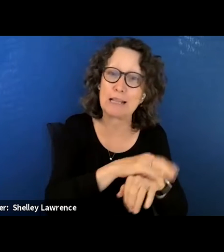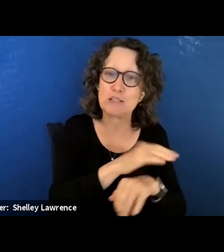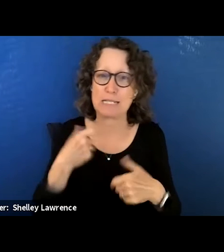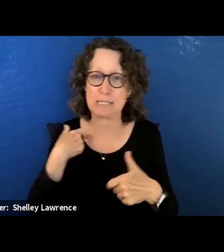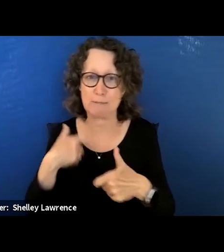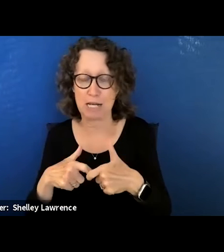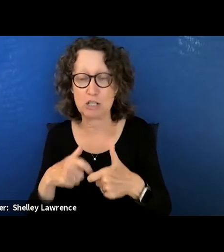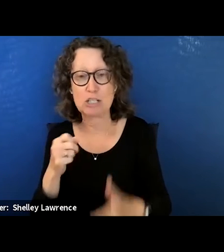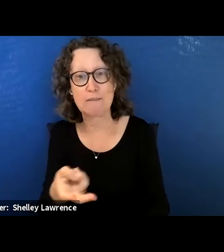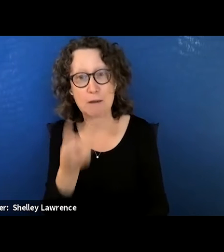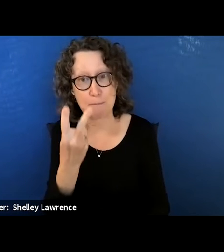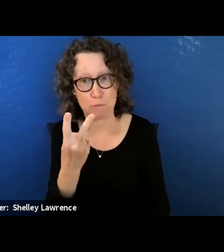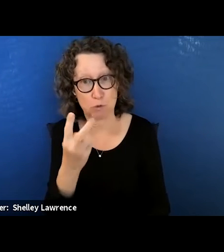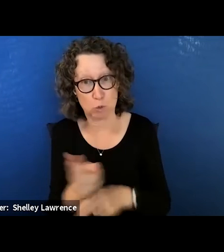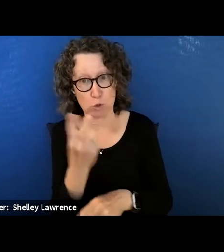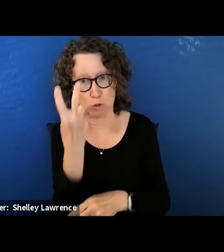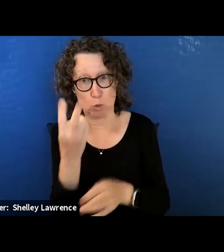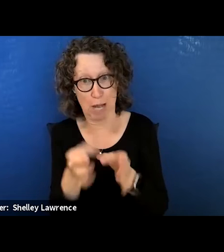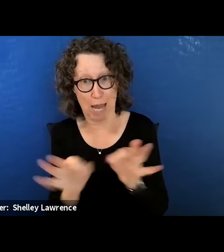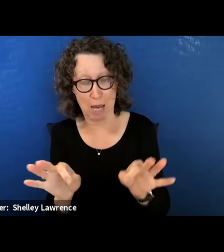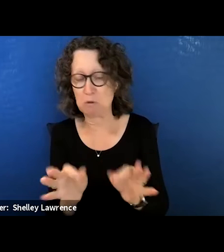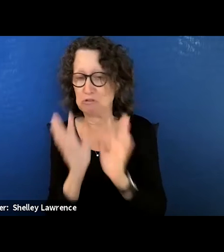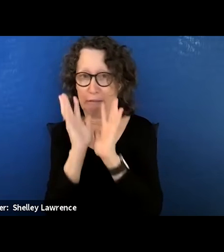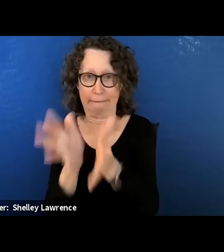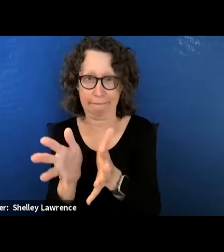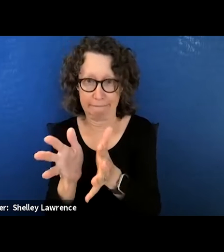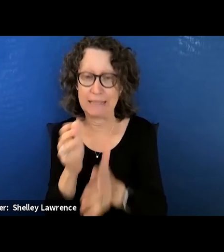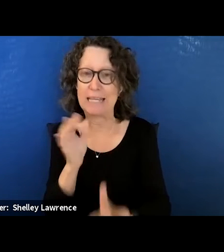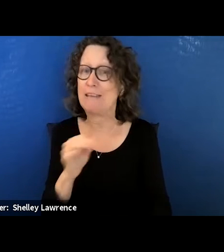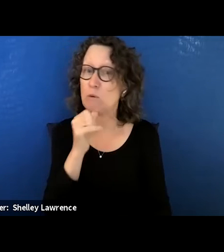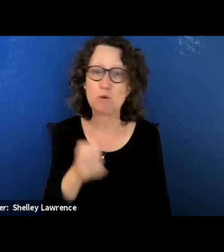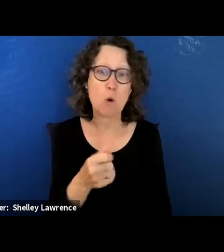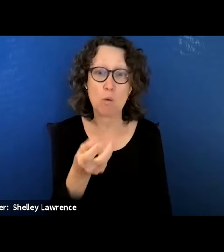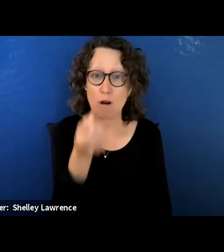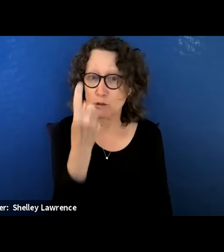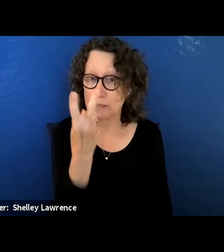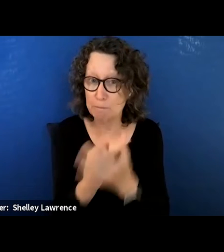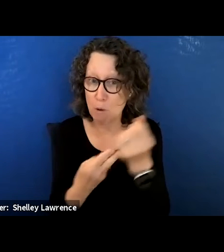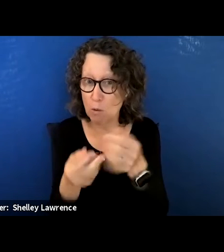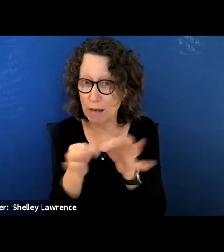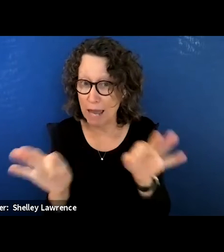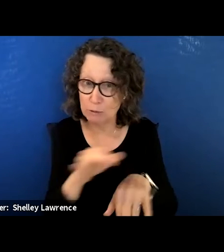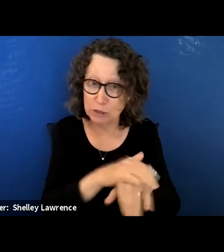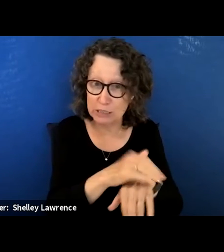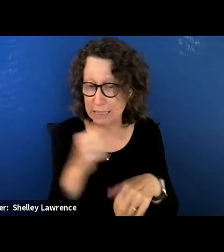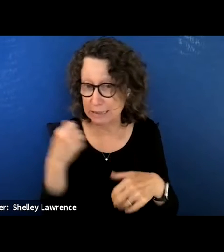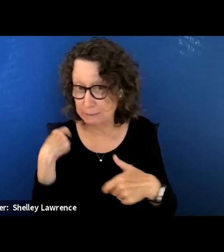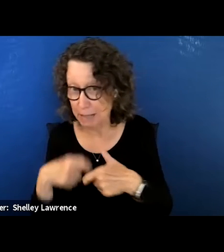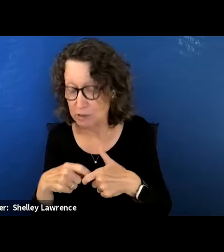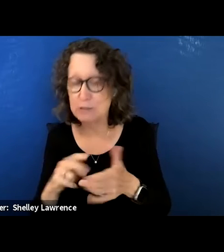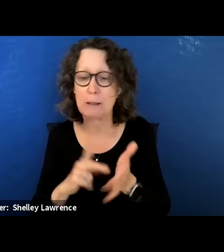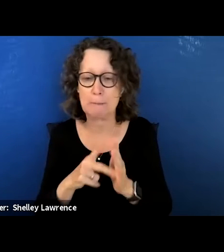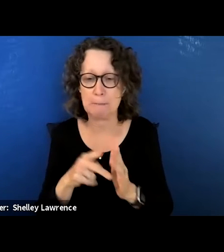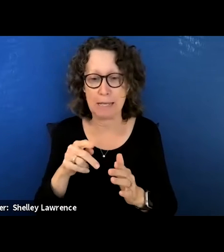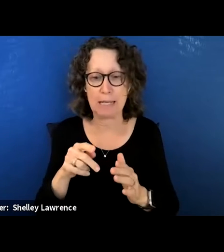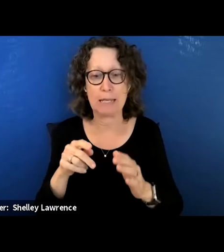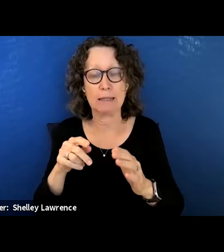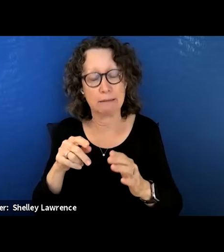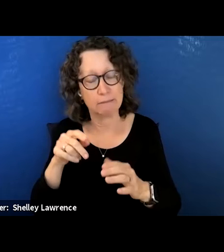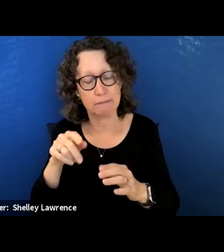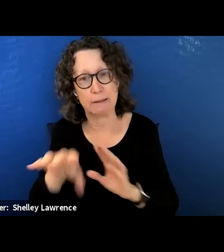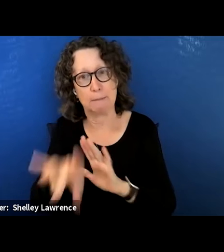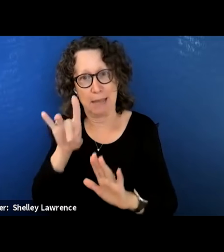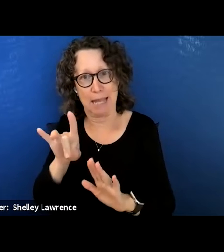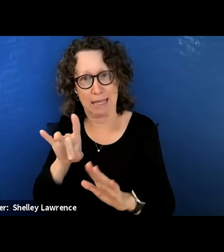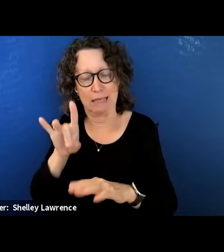español. Si usted es bilingüe, no tiene que presionar nada. Si usted no es bilingüe en inglés y en español, va a tener que